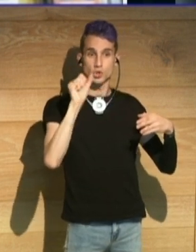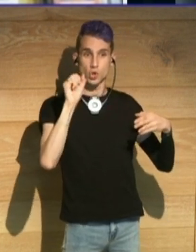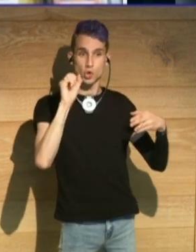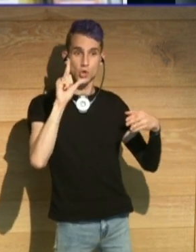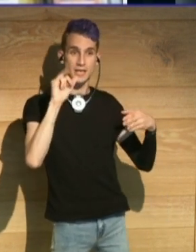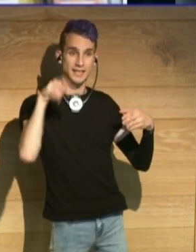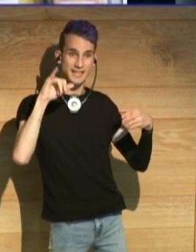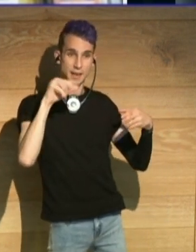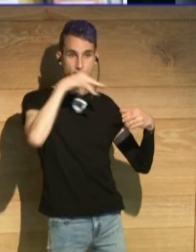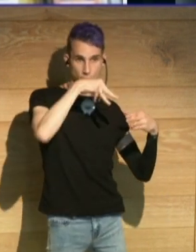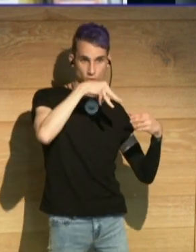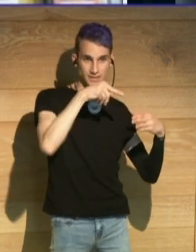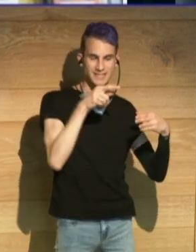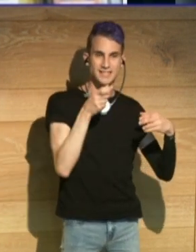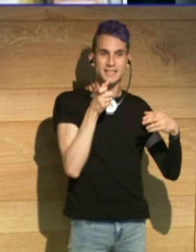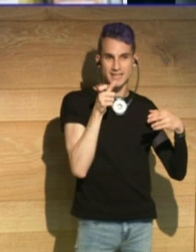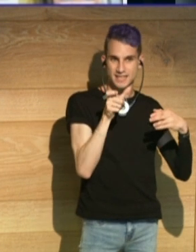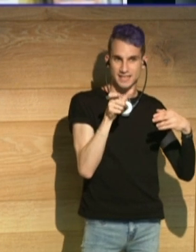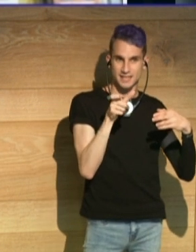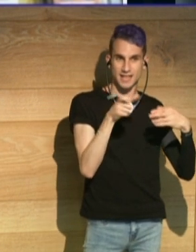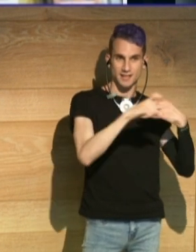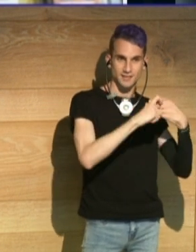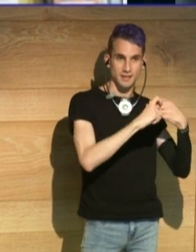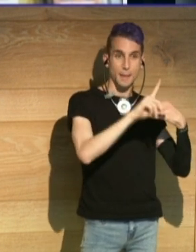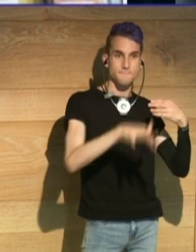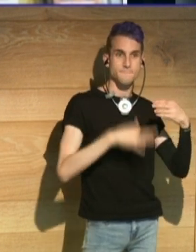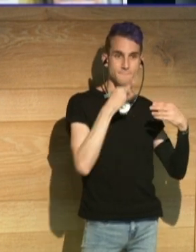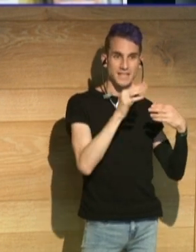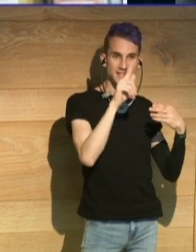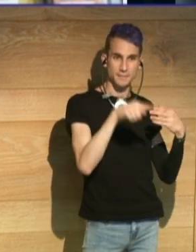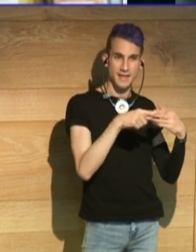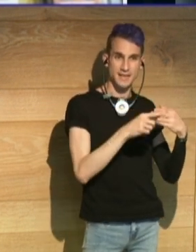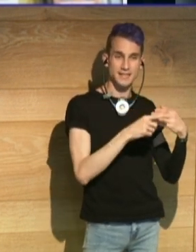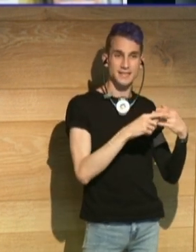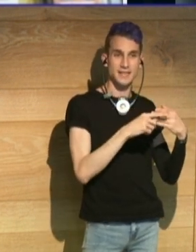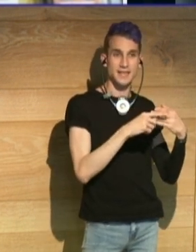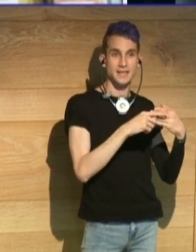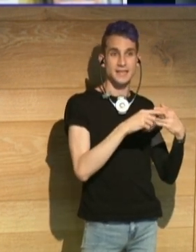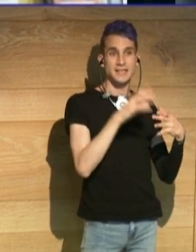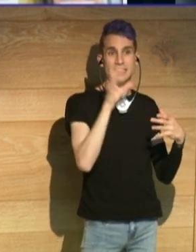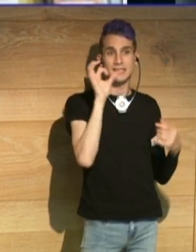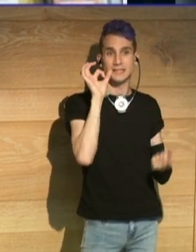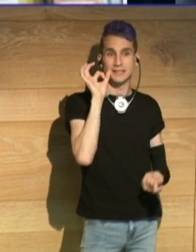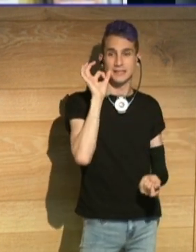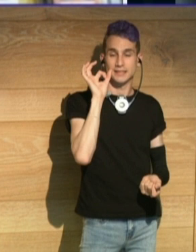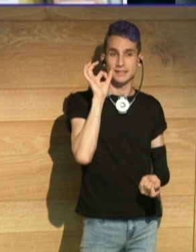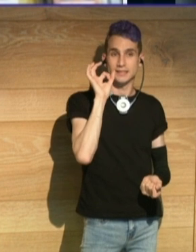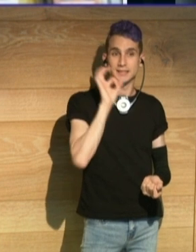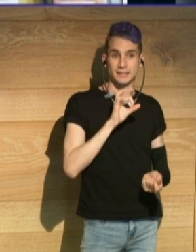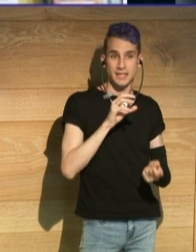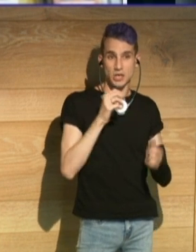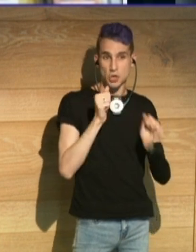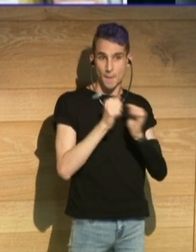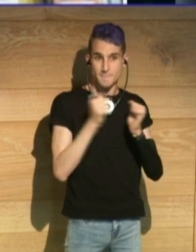también la inicial de lo que el siglo XX fue y lo